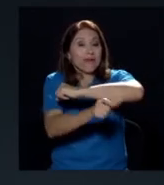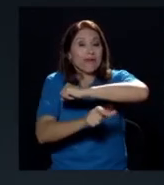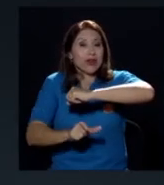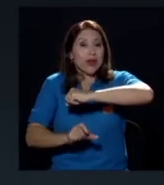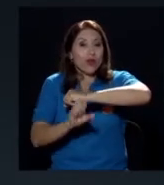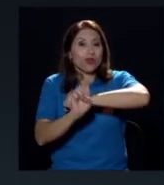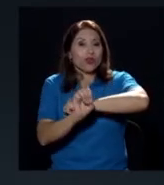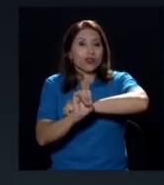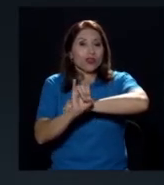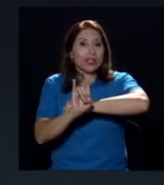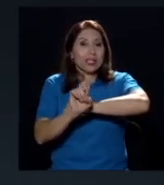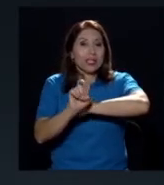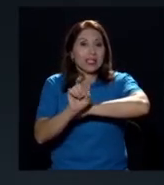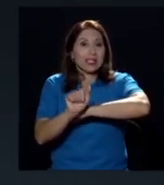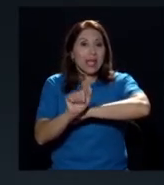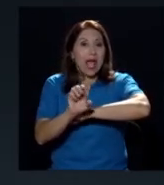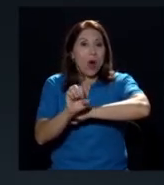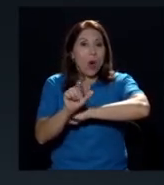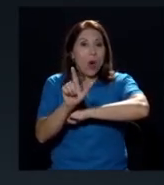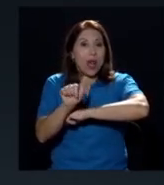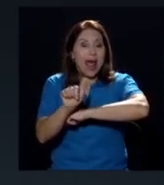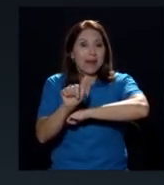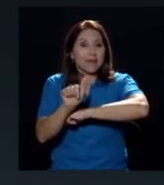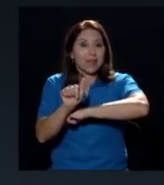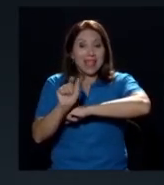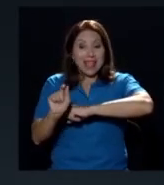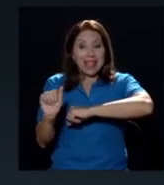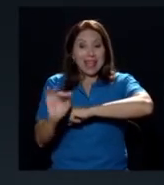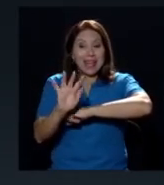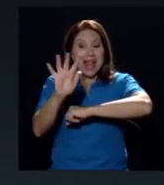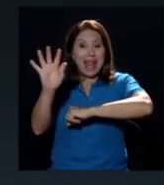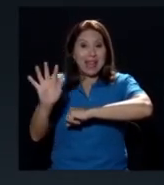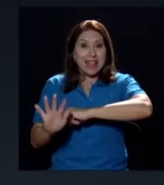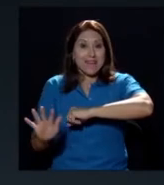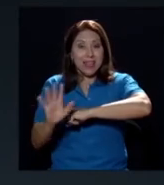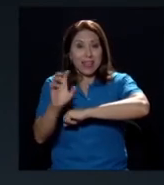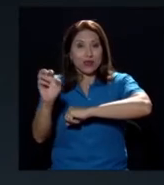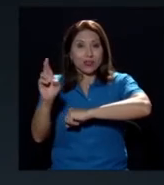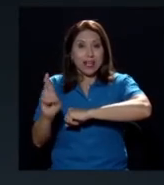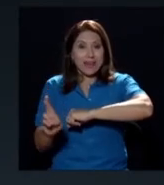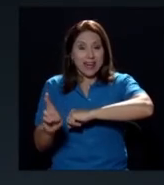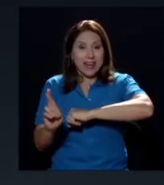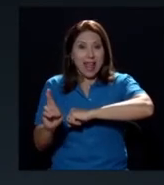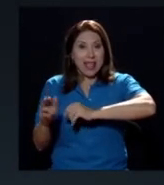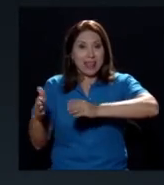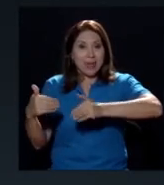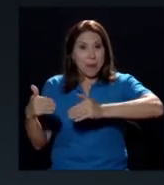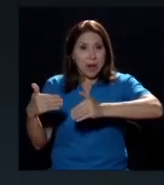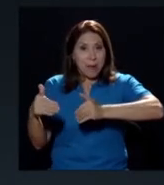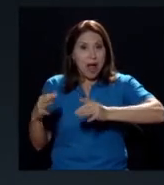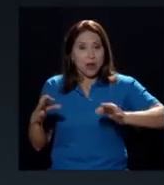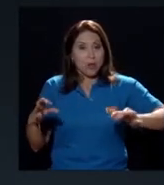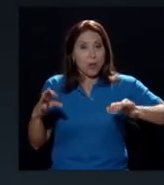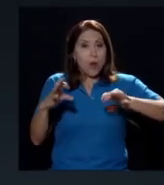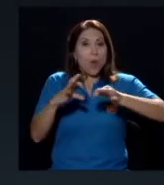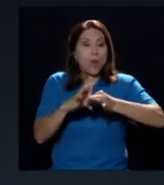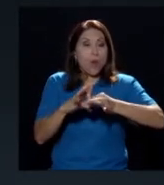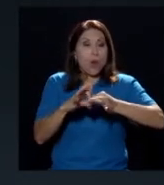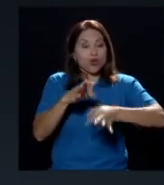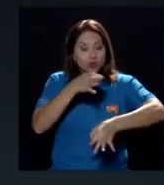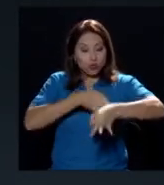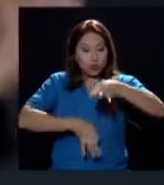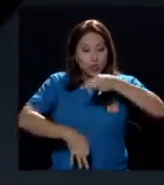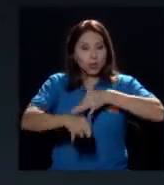la vertiente Caribe de Costa Rica y de Panamá, sustituyendo el uso del tren del ferrocarril, que es el